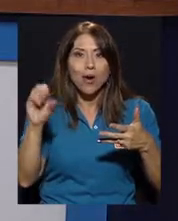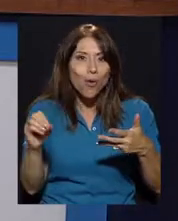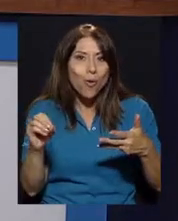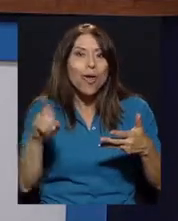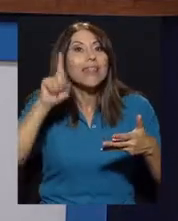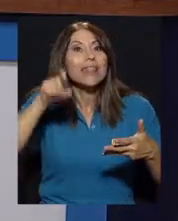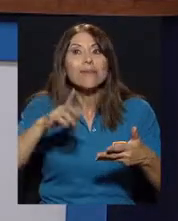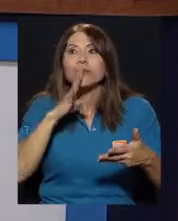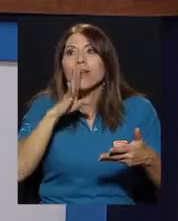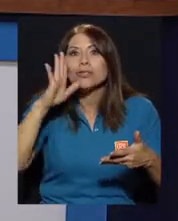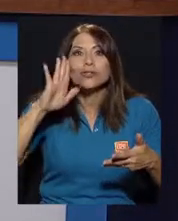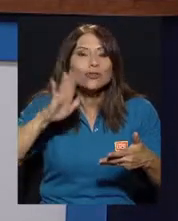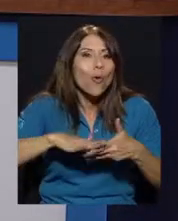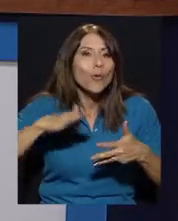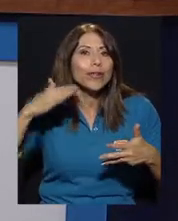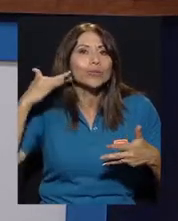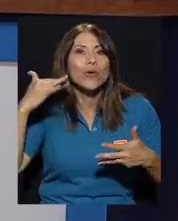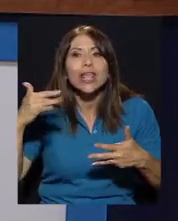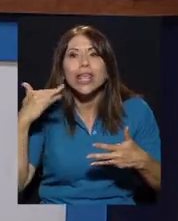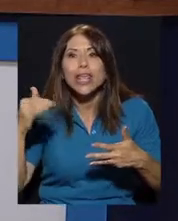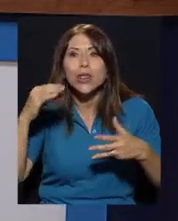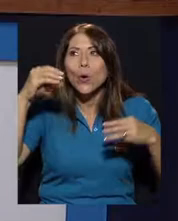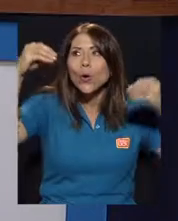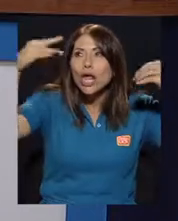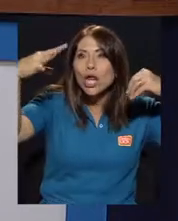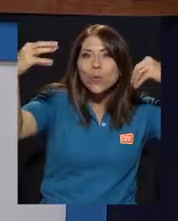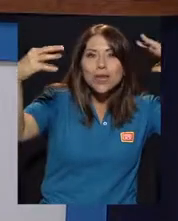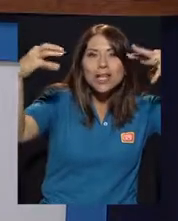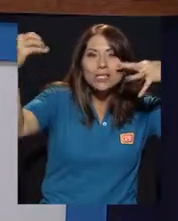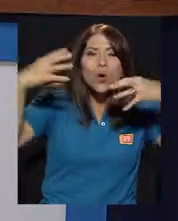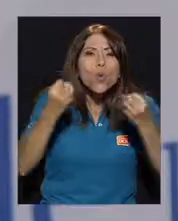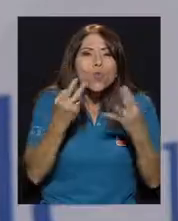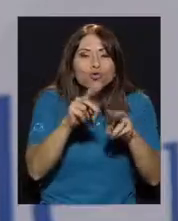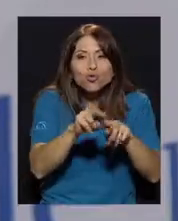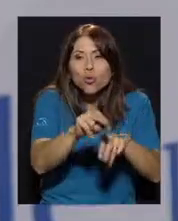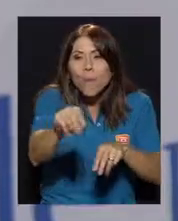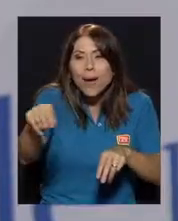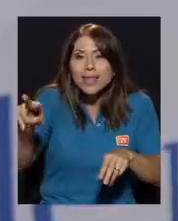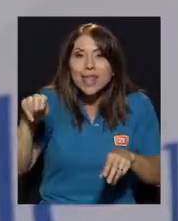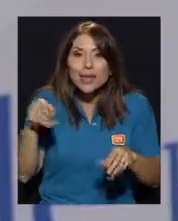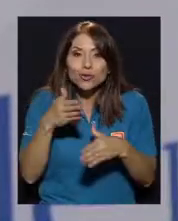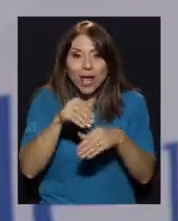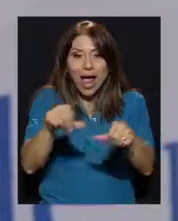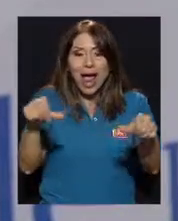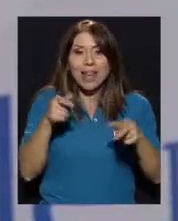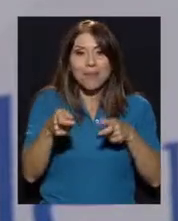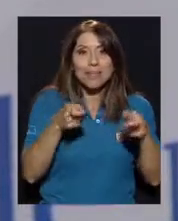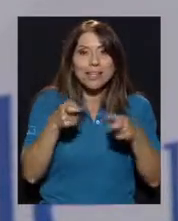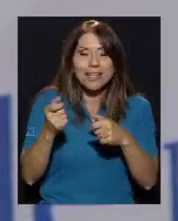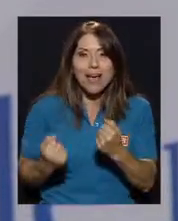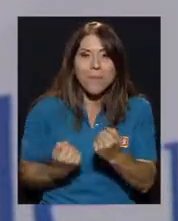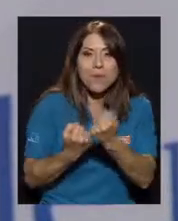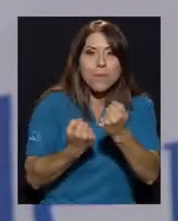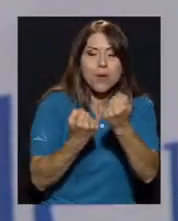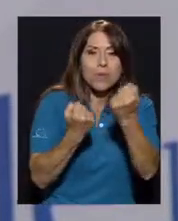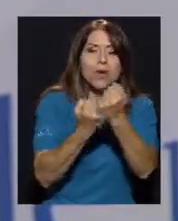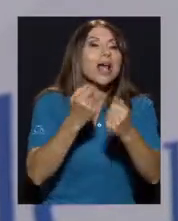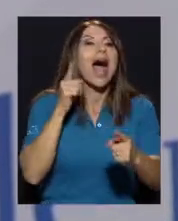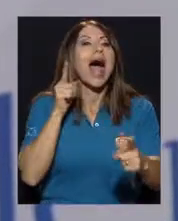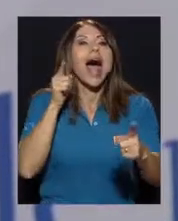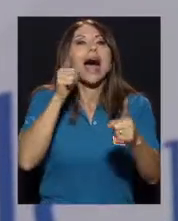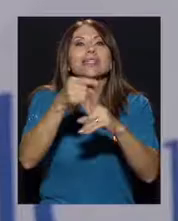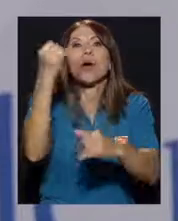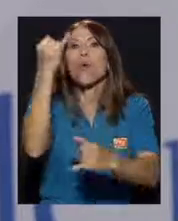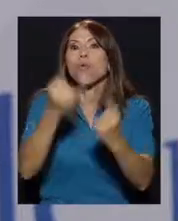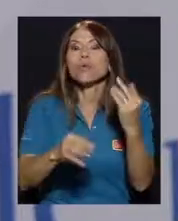de la iluminación y de tantos compañeros al interno que desde la parte administrativa nos apoya hasta la última instancia que es cómo